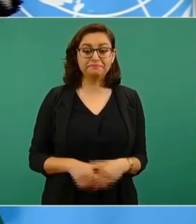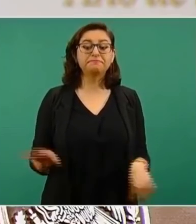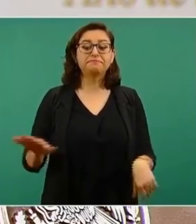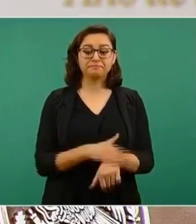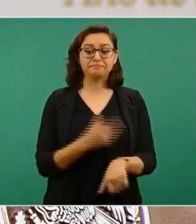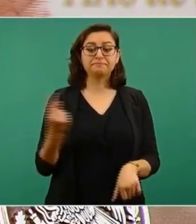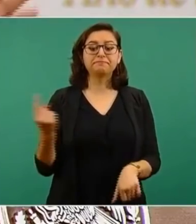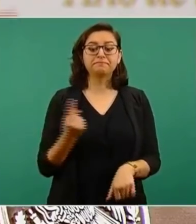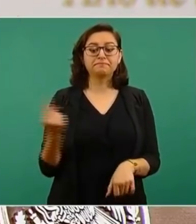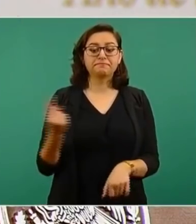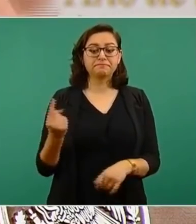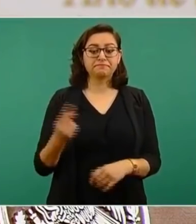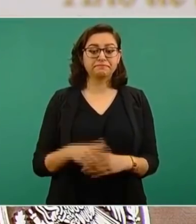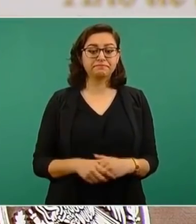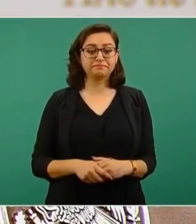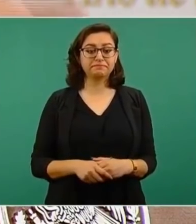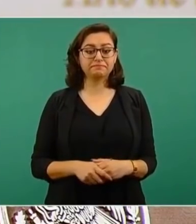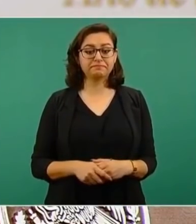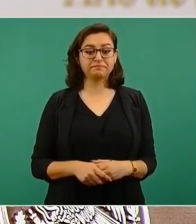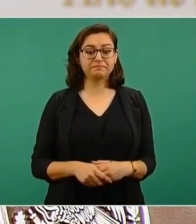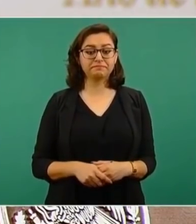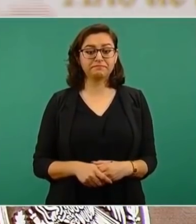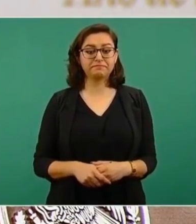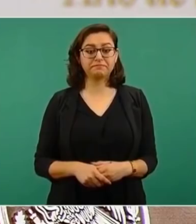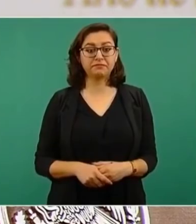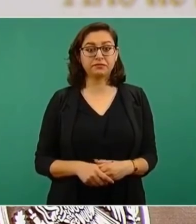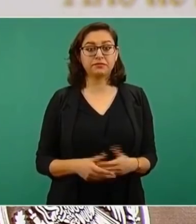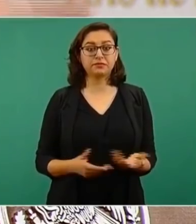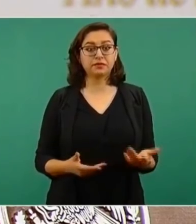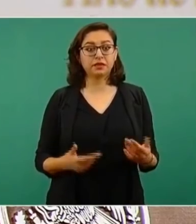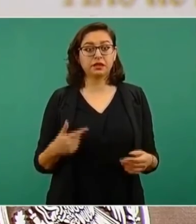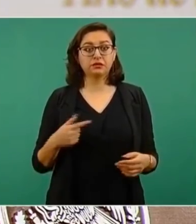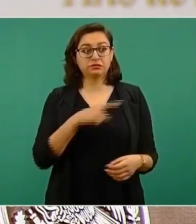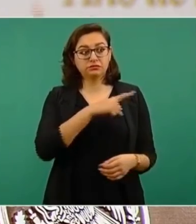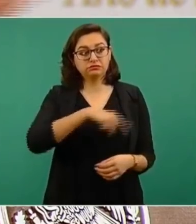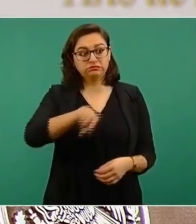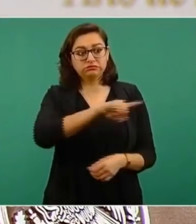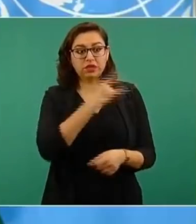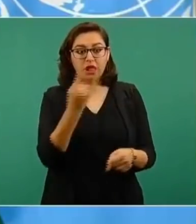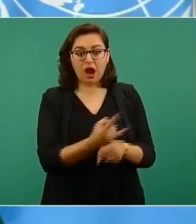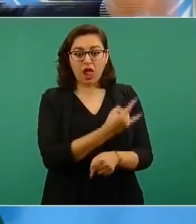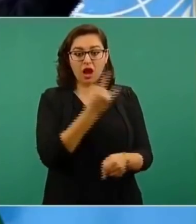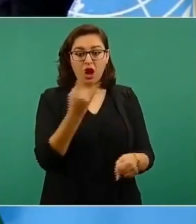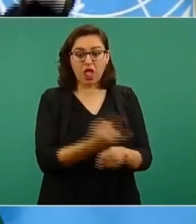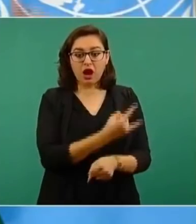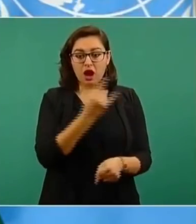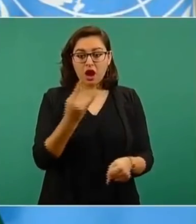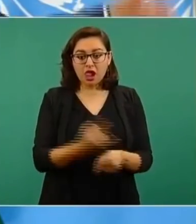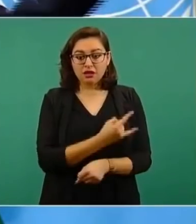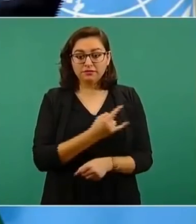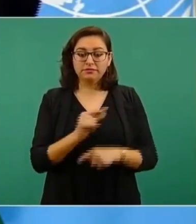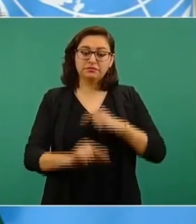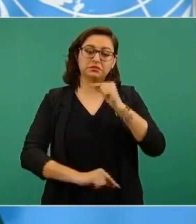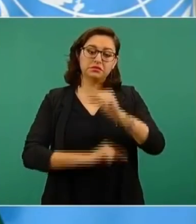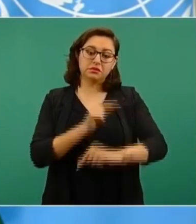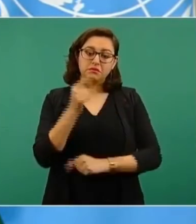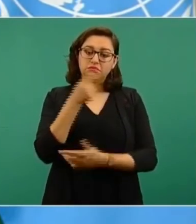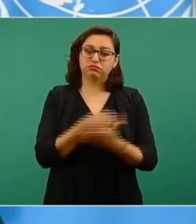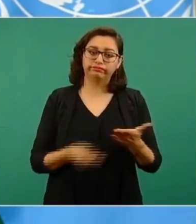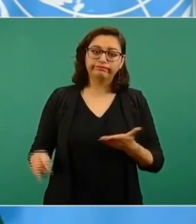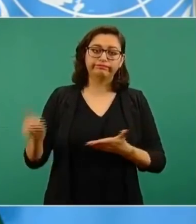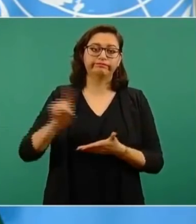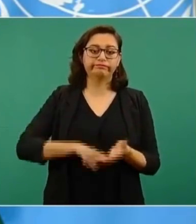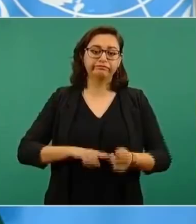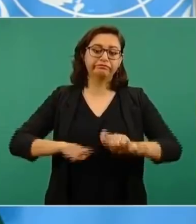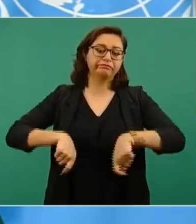Porque lo fueron cancelando, no cumplieron, nunca